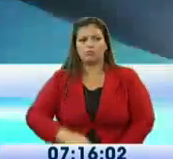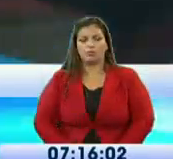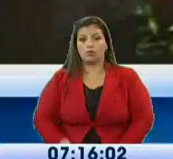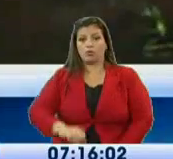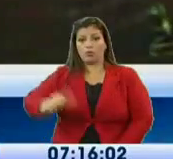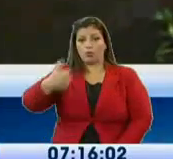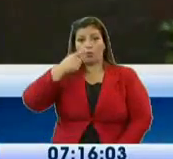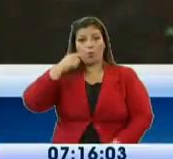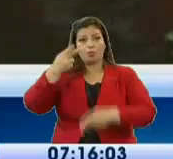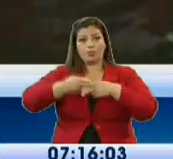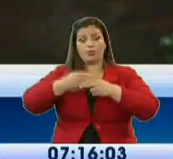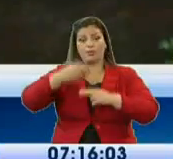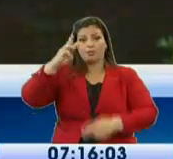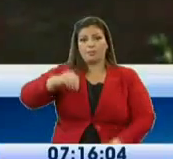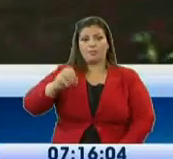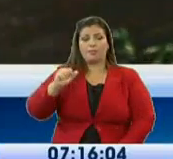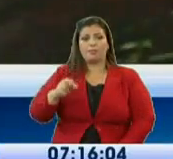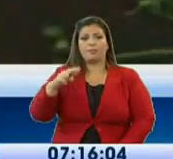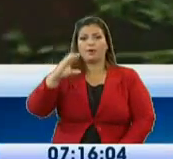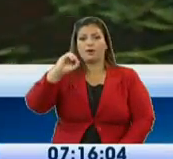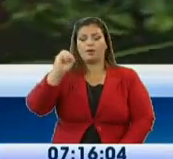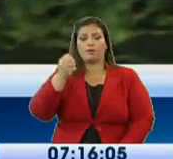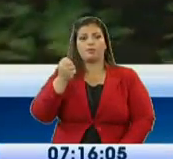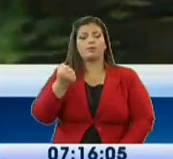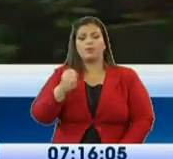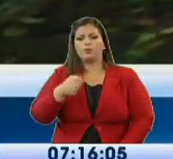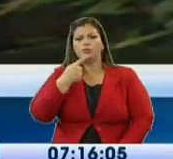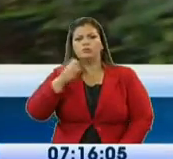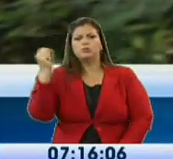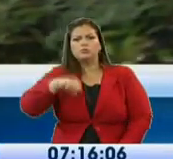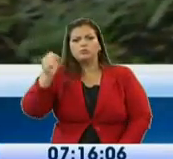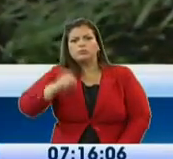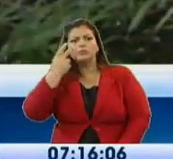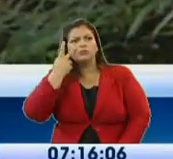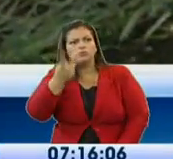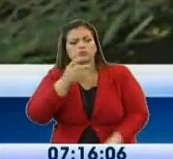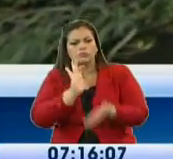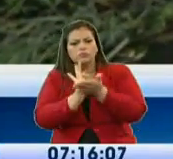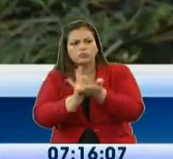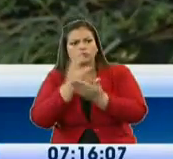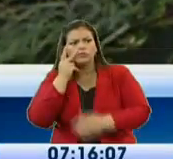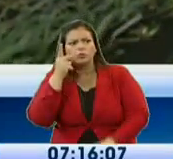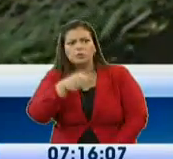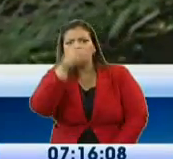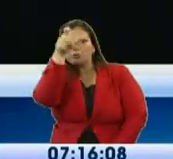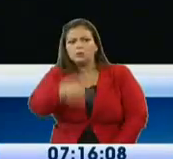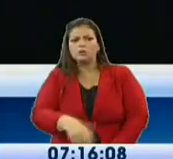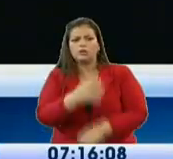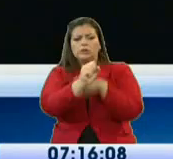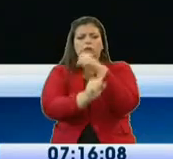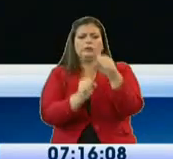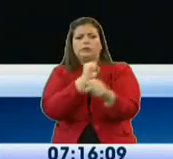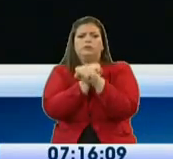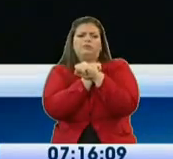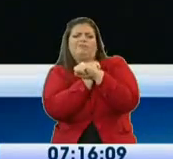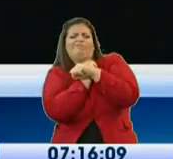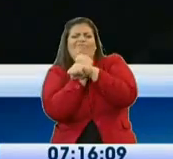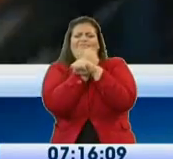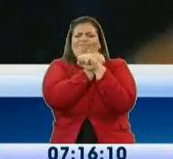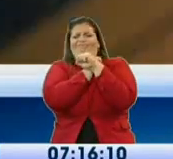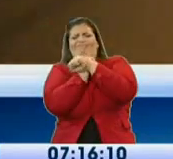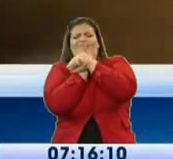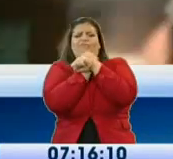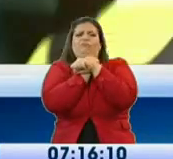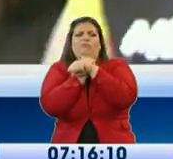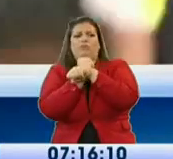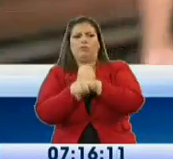cuerpo. Manifiesta que pudo percatarse que tenía amarradas las manos y que luchaba por zafarse. Él avisó de